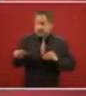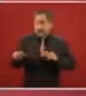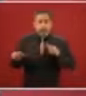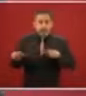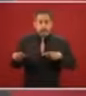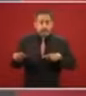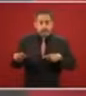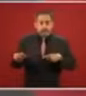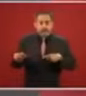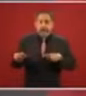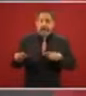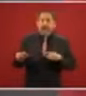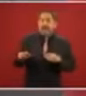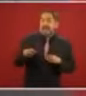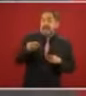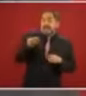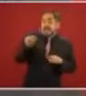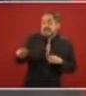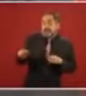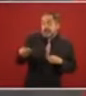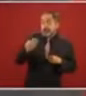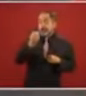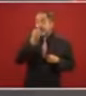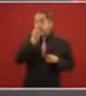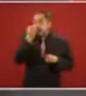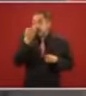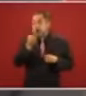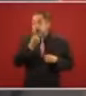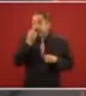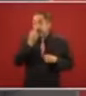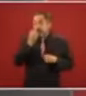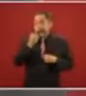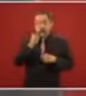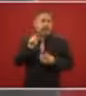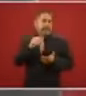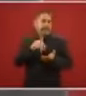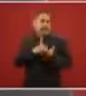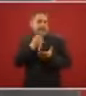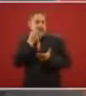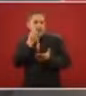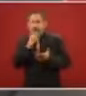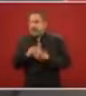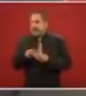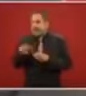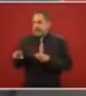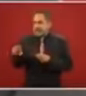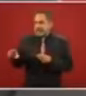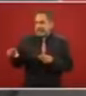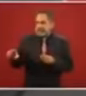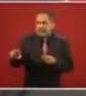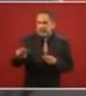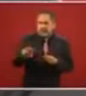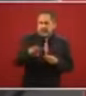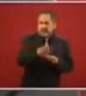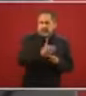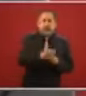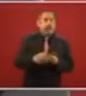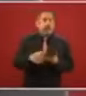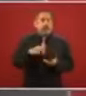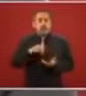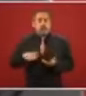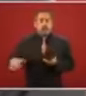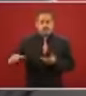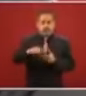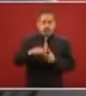podrían repartirse en esas 26,000 escuelas a las sociedades de padres